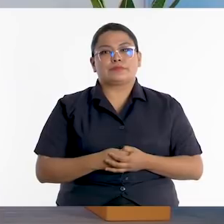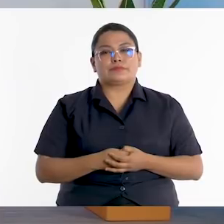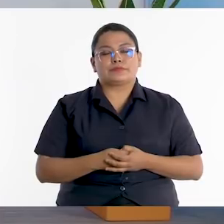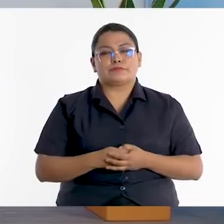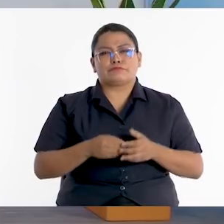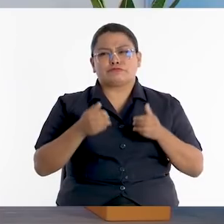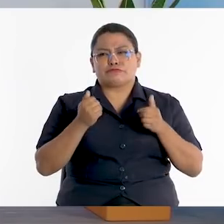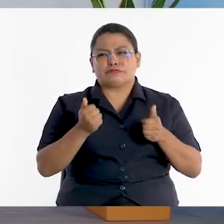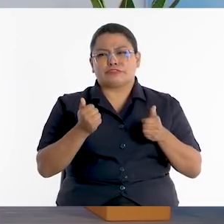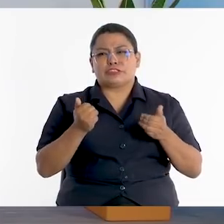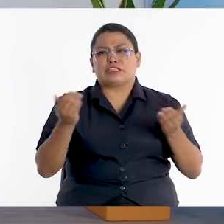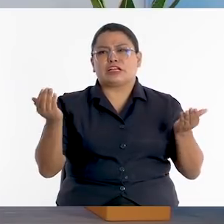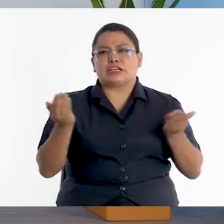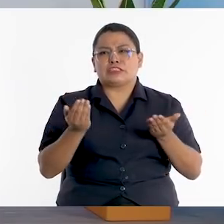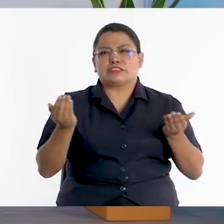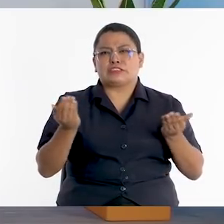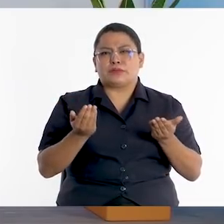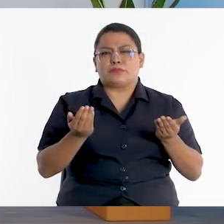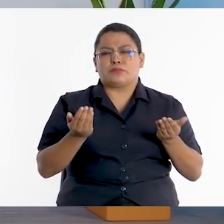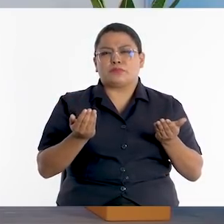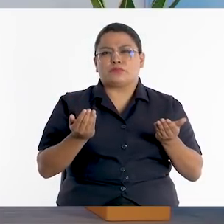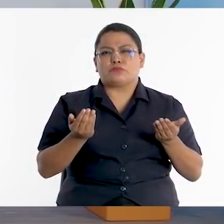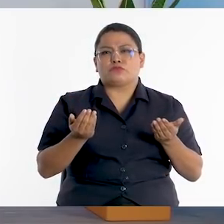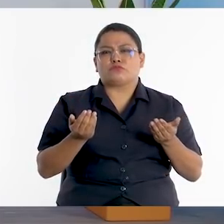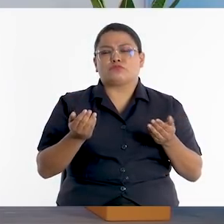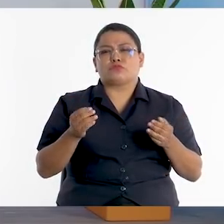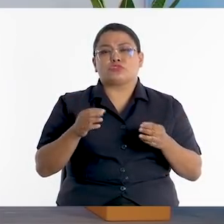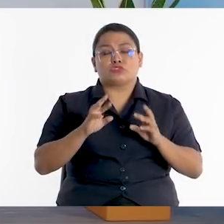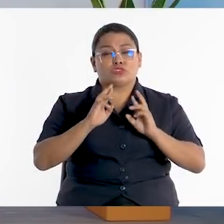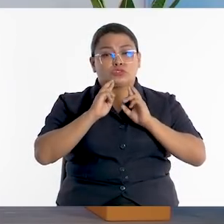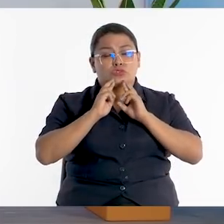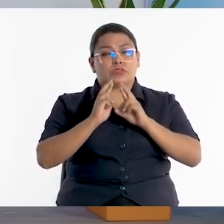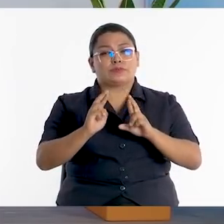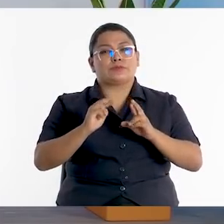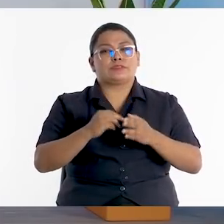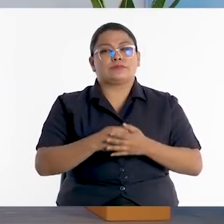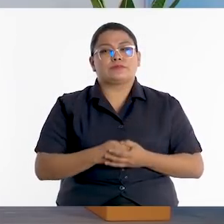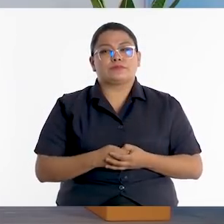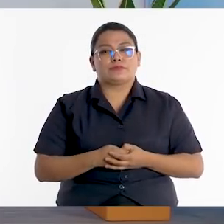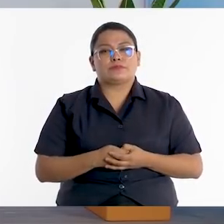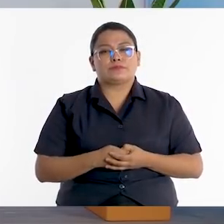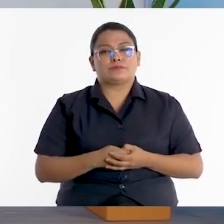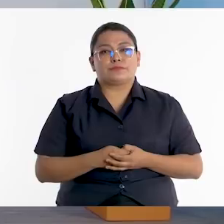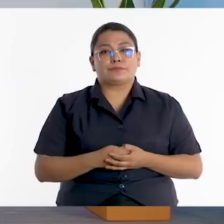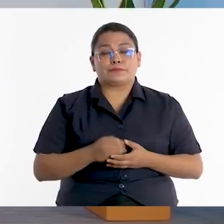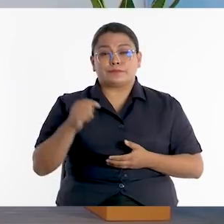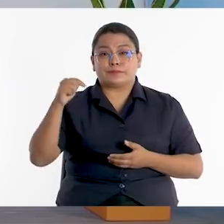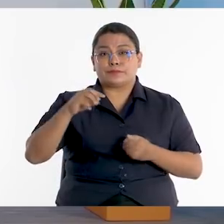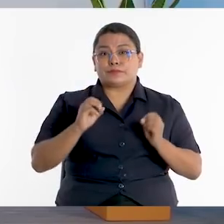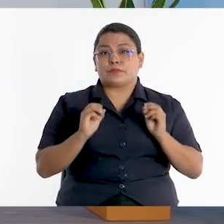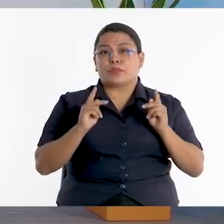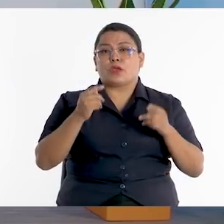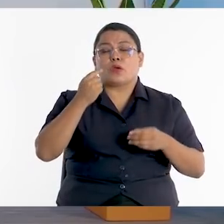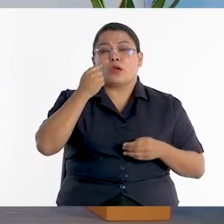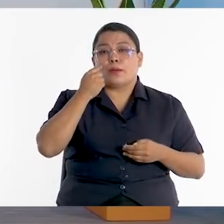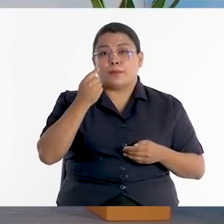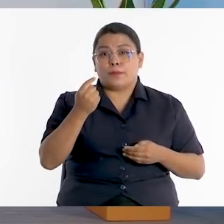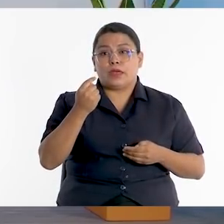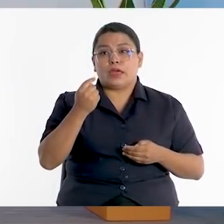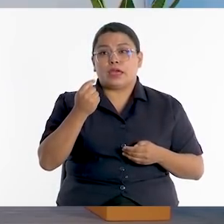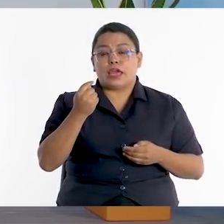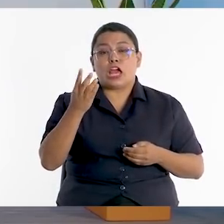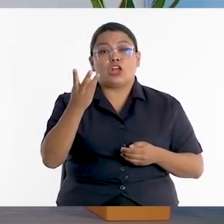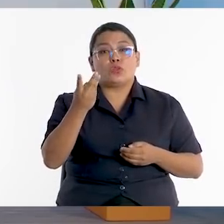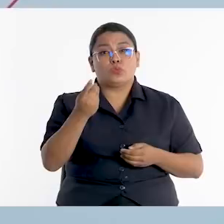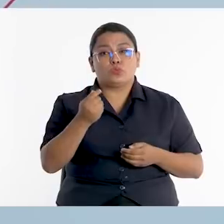Bien, ¿qué les parece si hacemos los cálculos que tenemos pendientes? En esta ocasión, para determinar